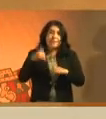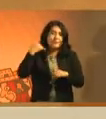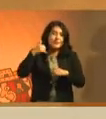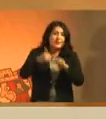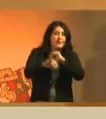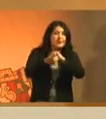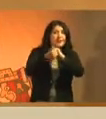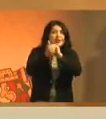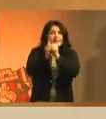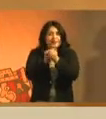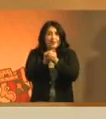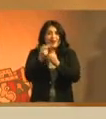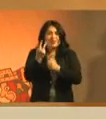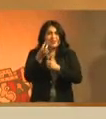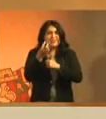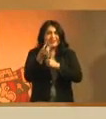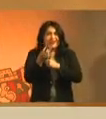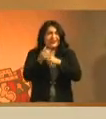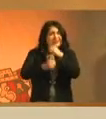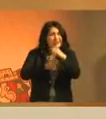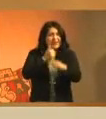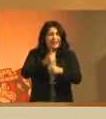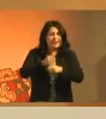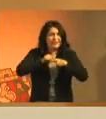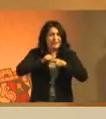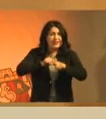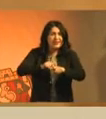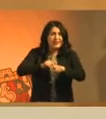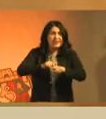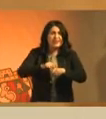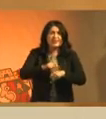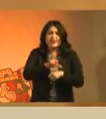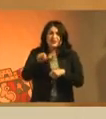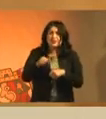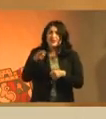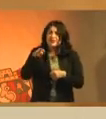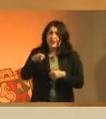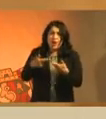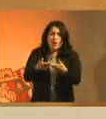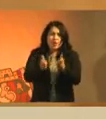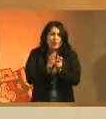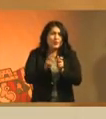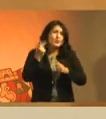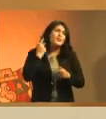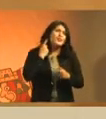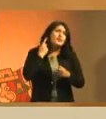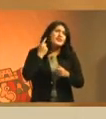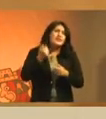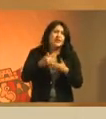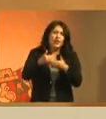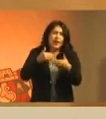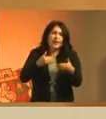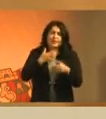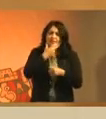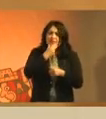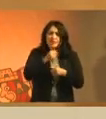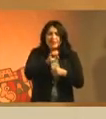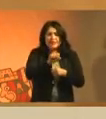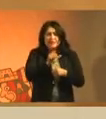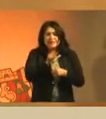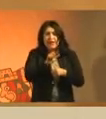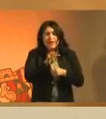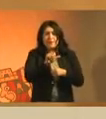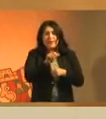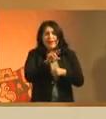dos años tres años está ahí se vincula un partido que había creado que había quedado salgado labrado un partido